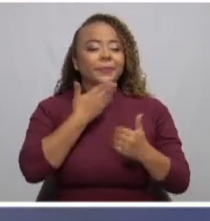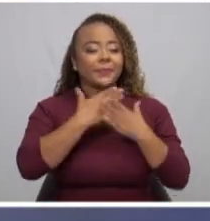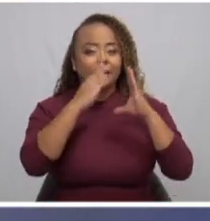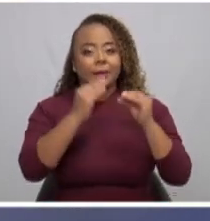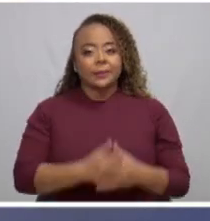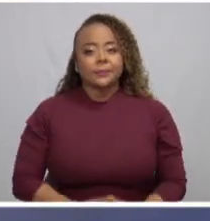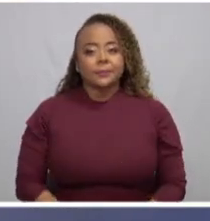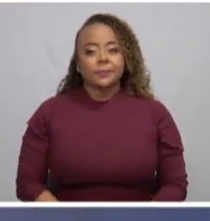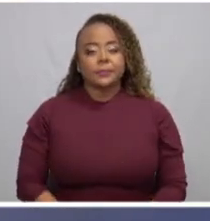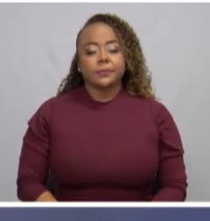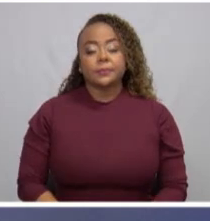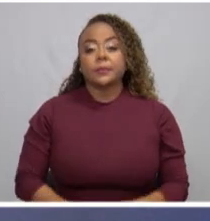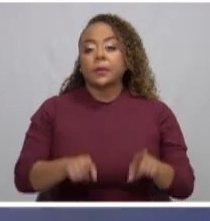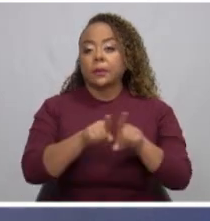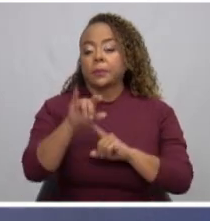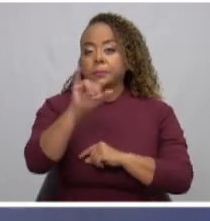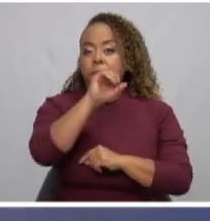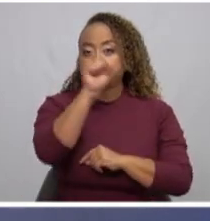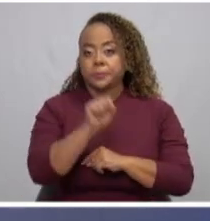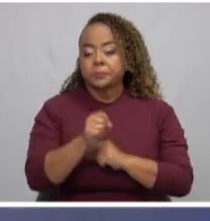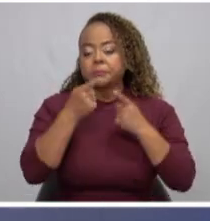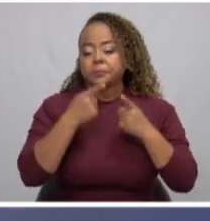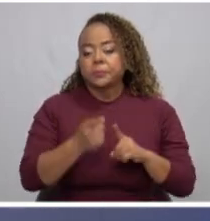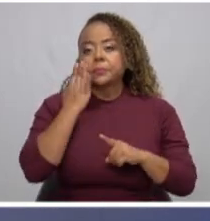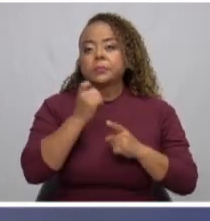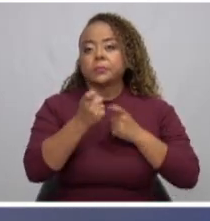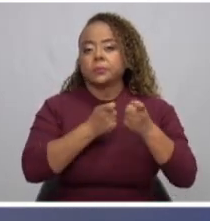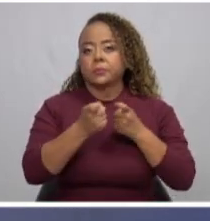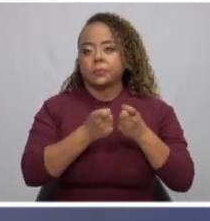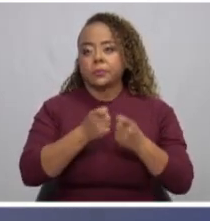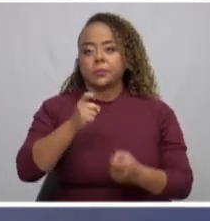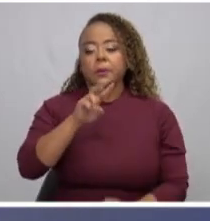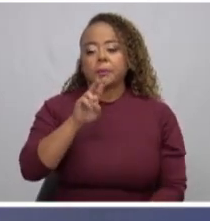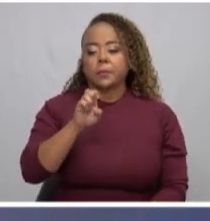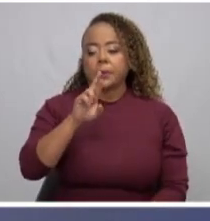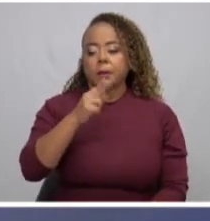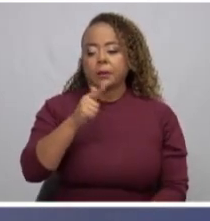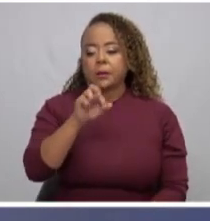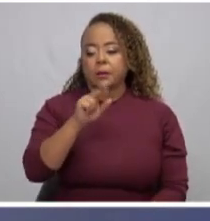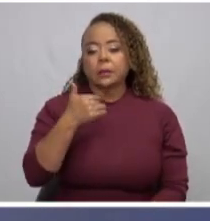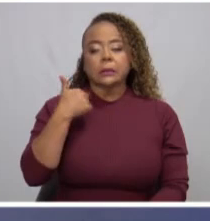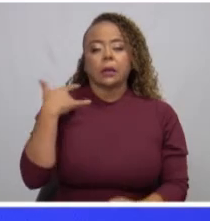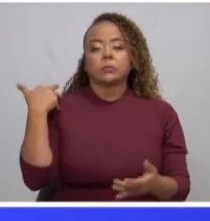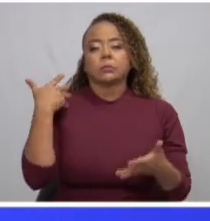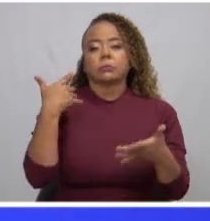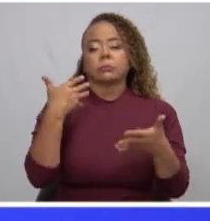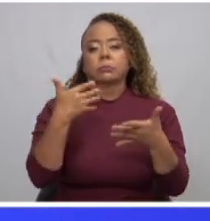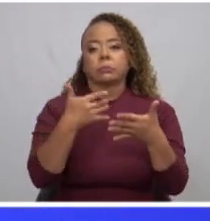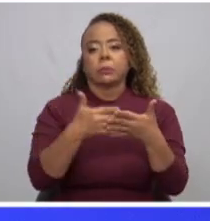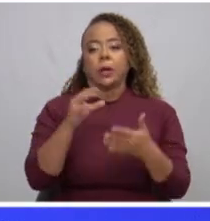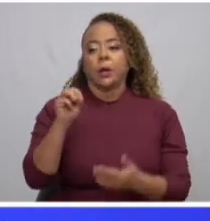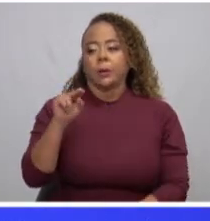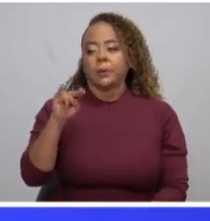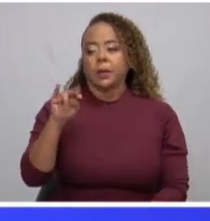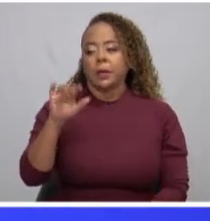tardes incluso lo esa prisa se da por la administración de Jorge Vergara vienen arrastrando e Live y